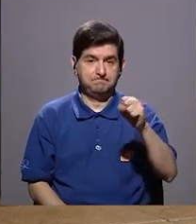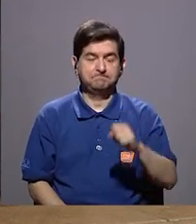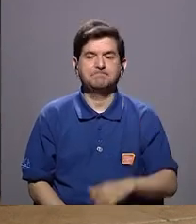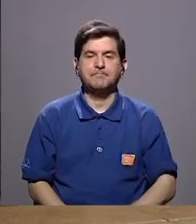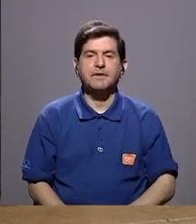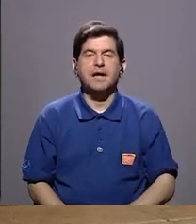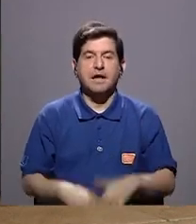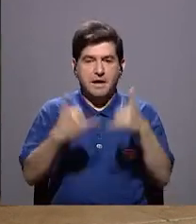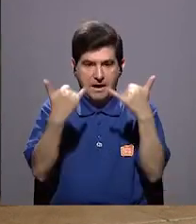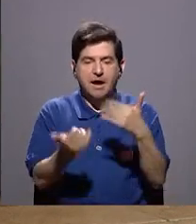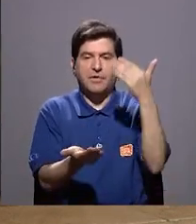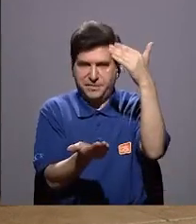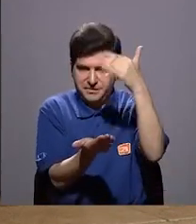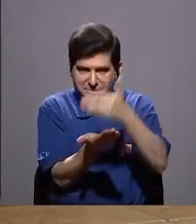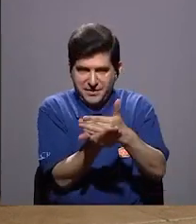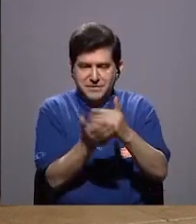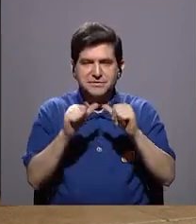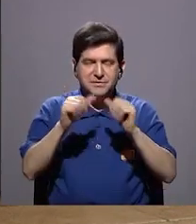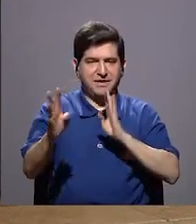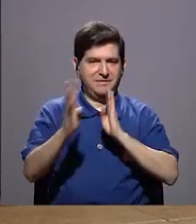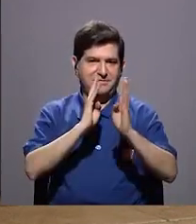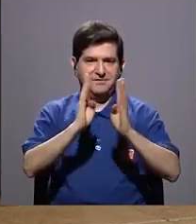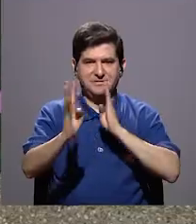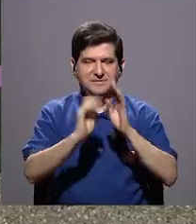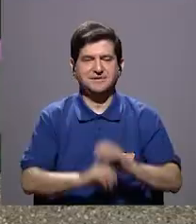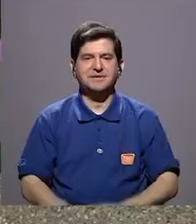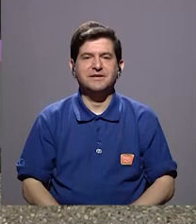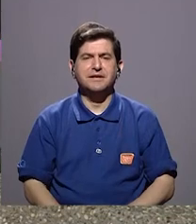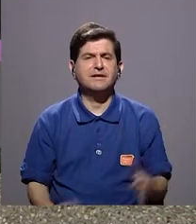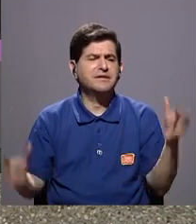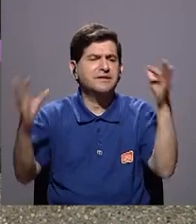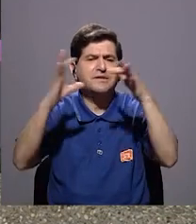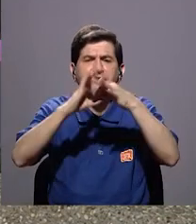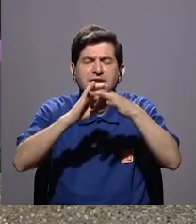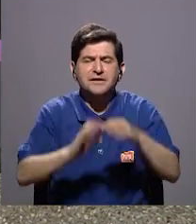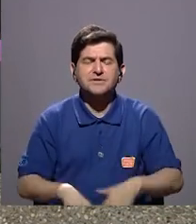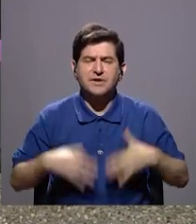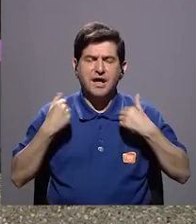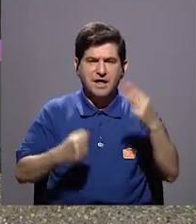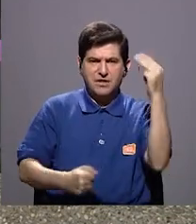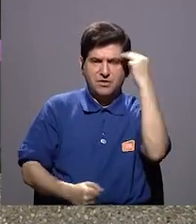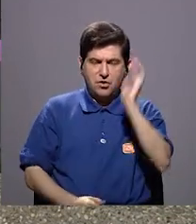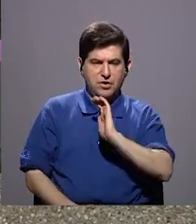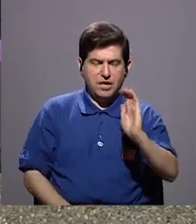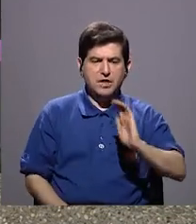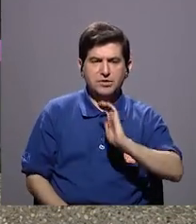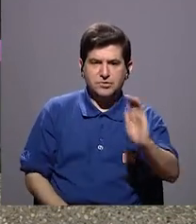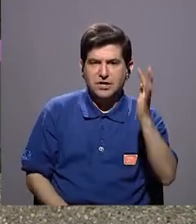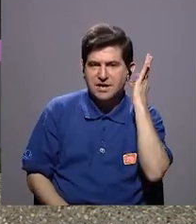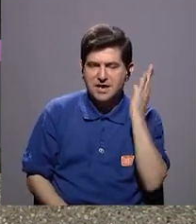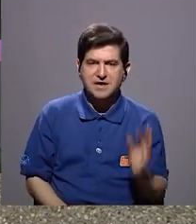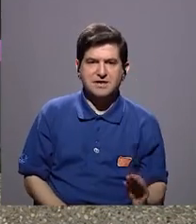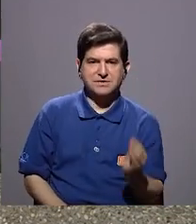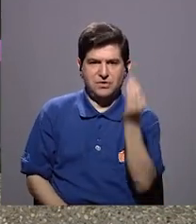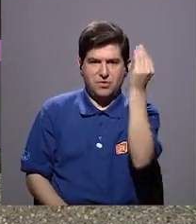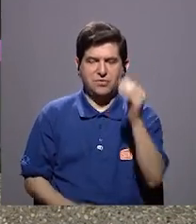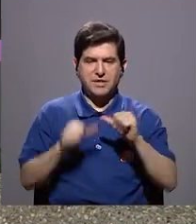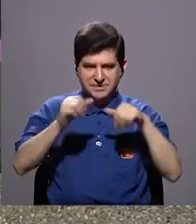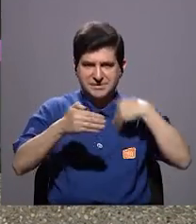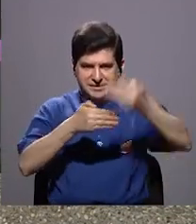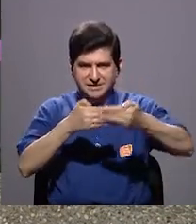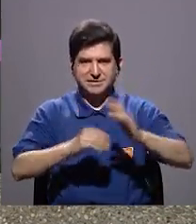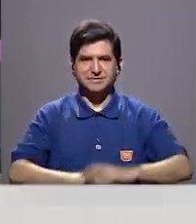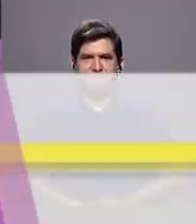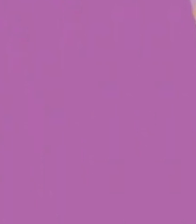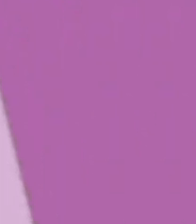Bueno, vamos a hacer una nueva pausa para seguir conversando acerca de la salud mental, niños, niñas y adolescentes. Ya